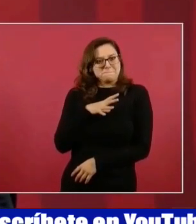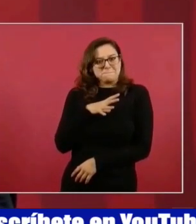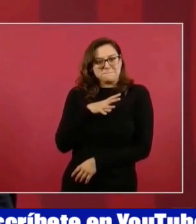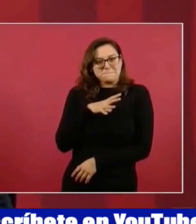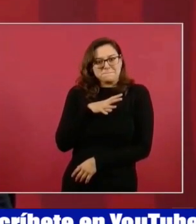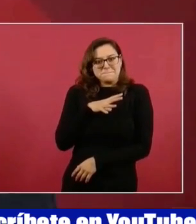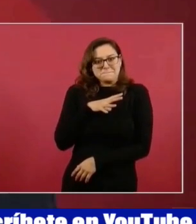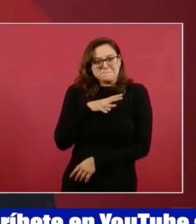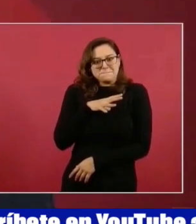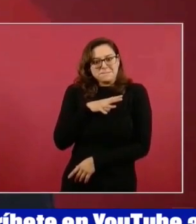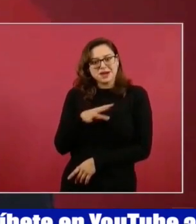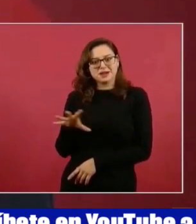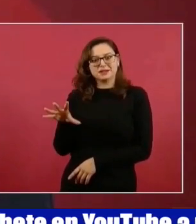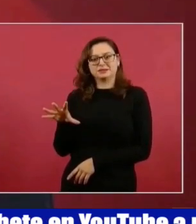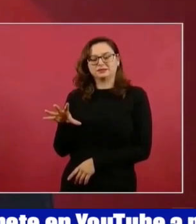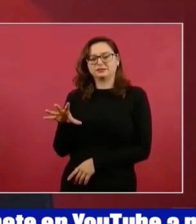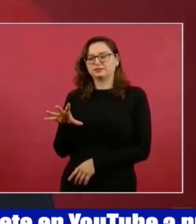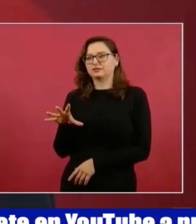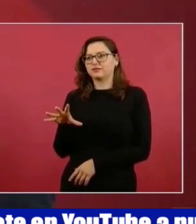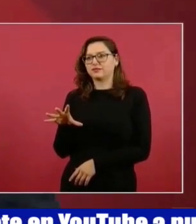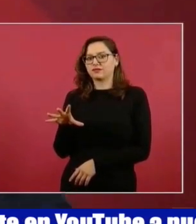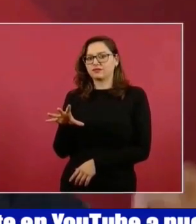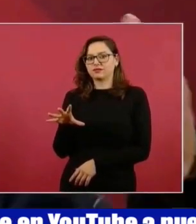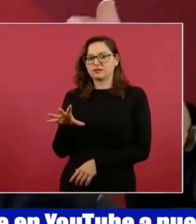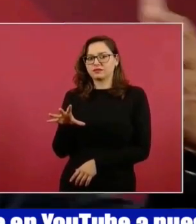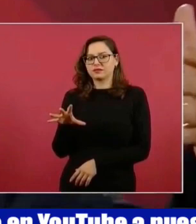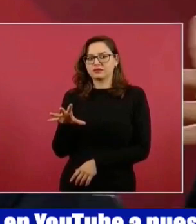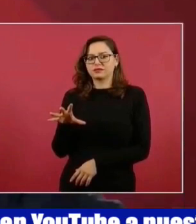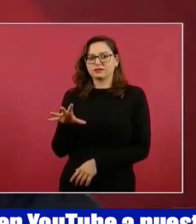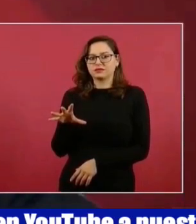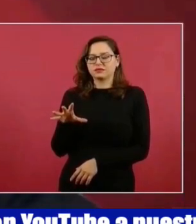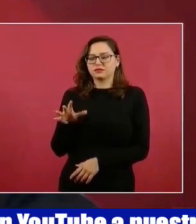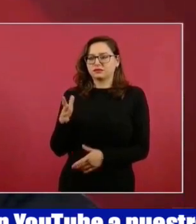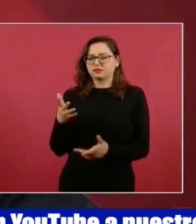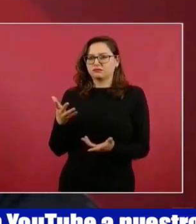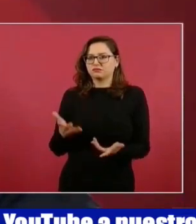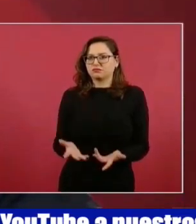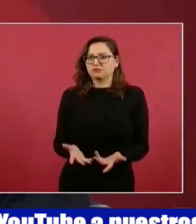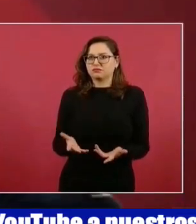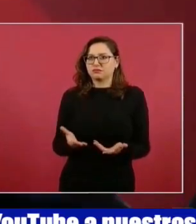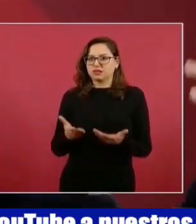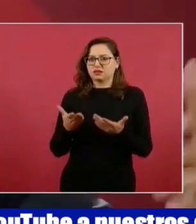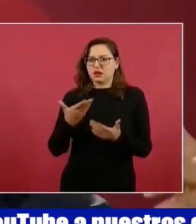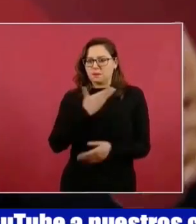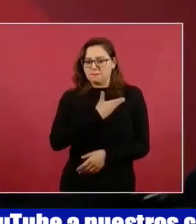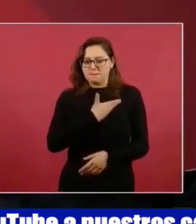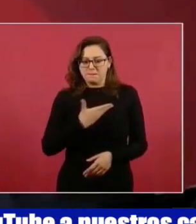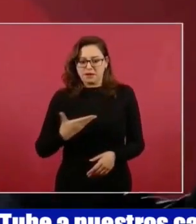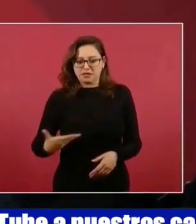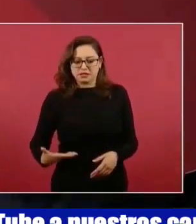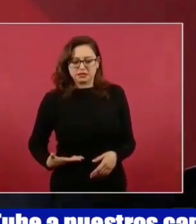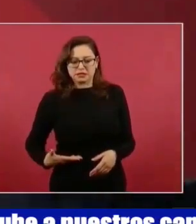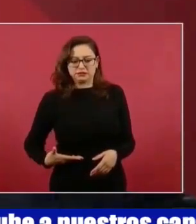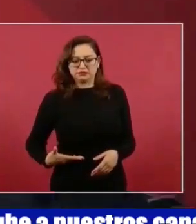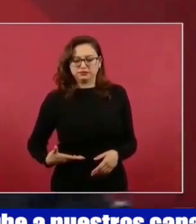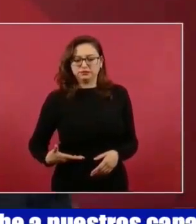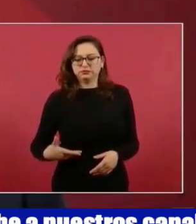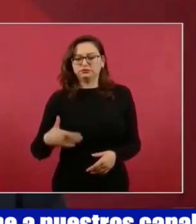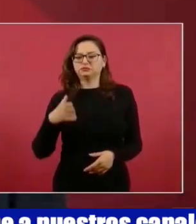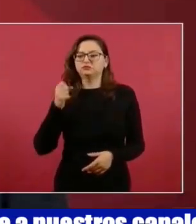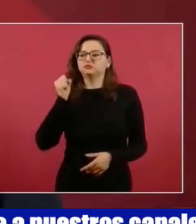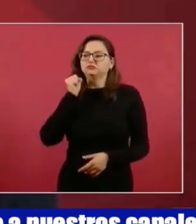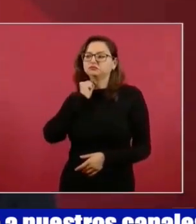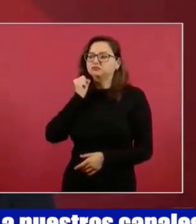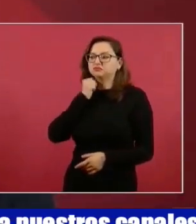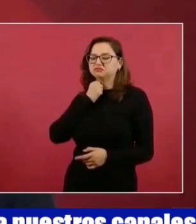se había visto que públicamente un presidente le contestara a